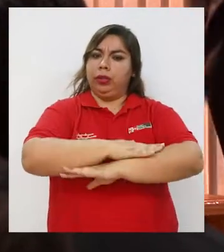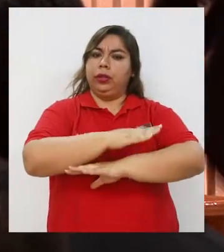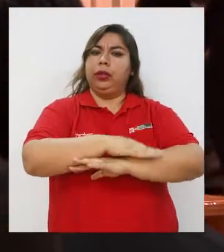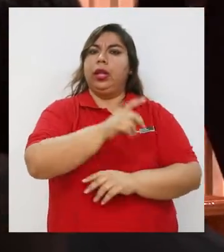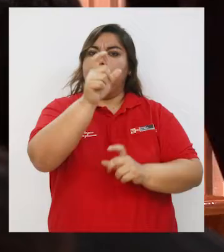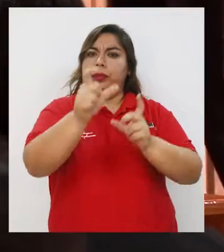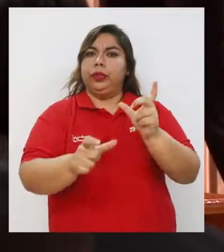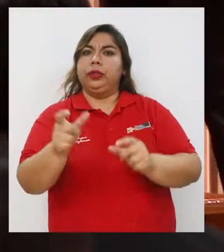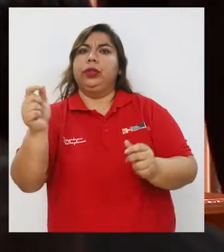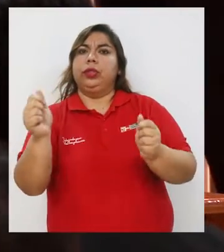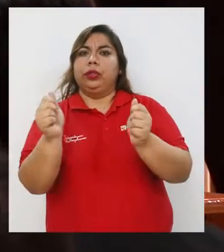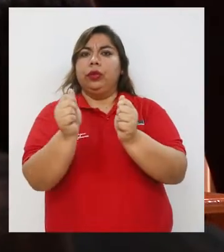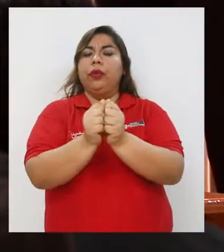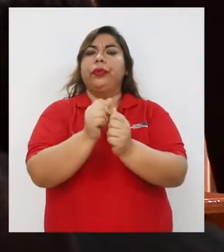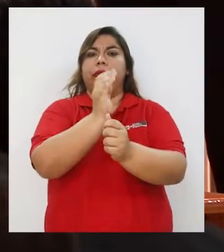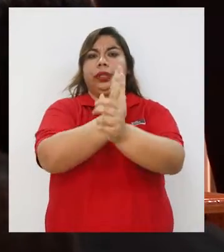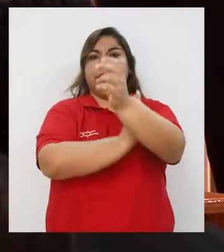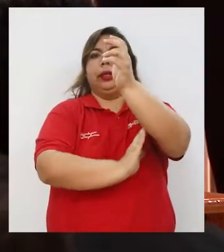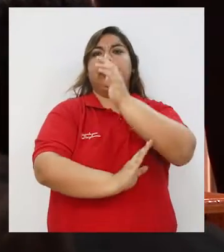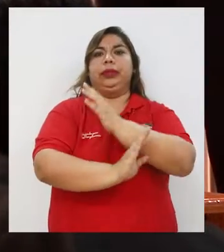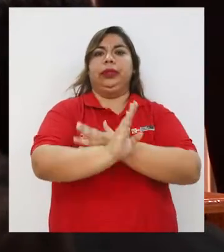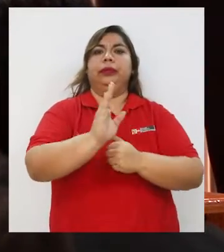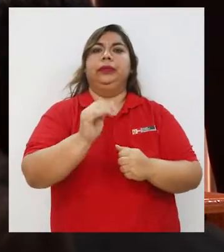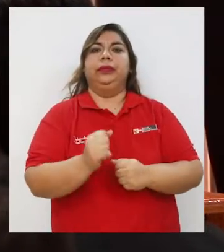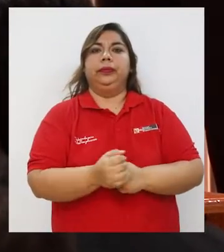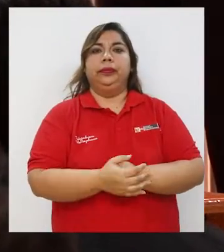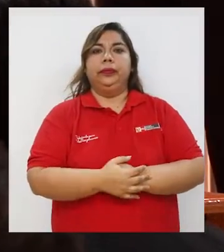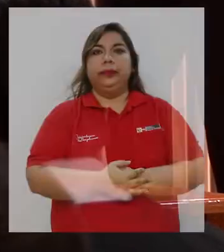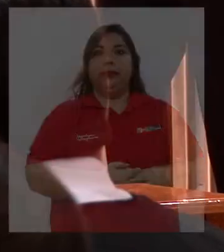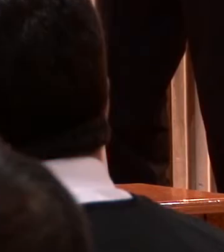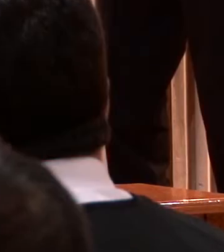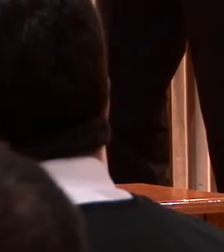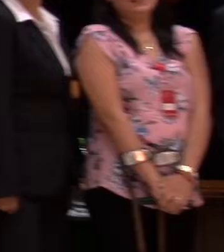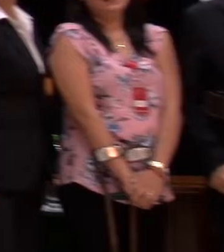manera adecuada a las personas con algún tipo de discapacidad